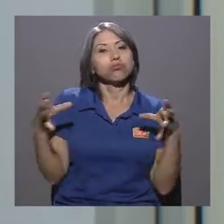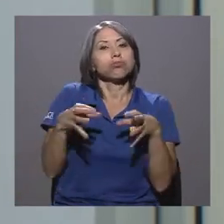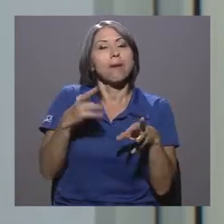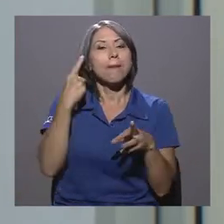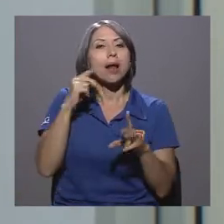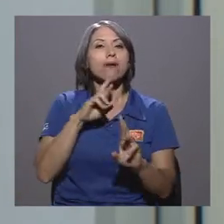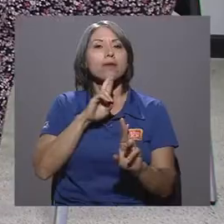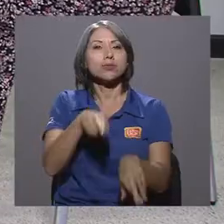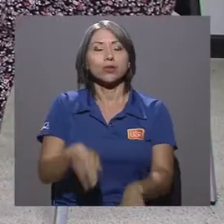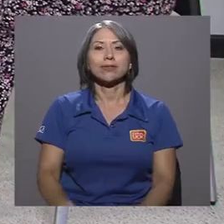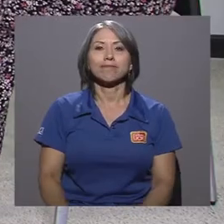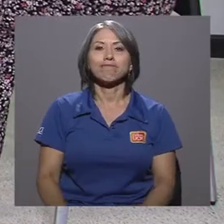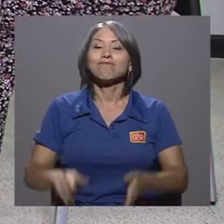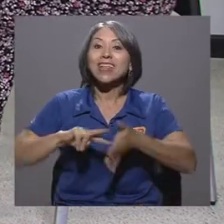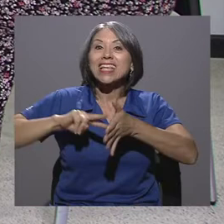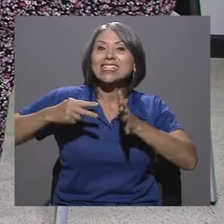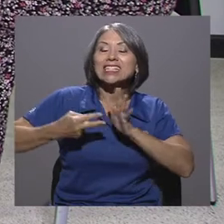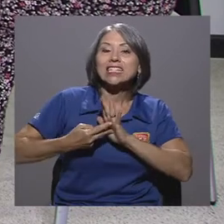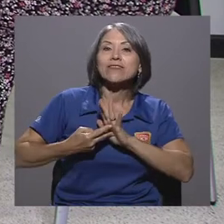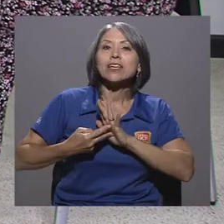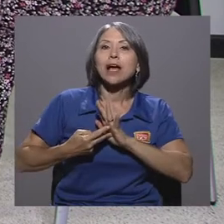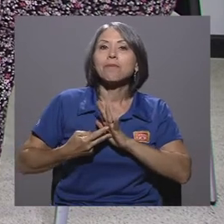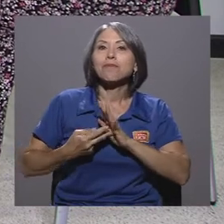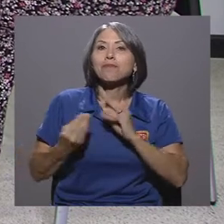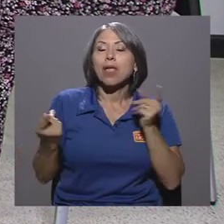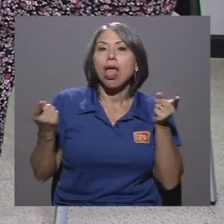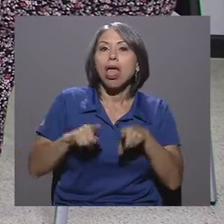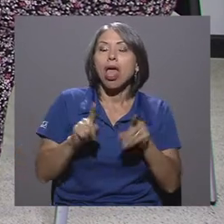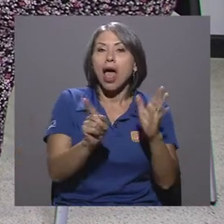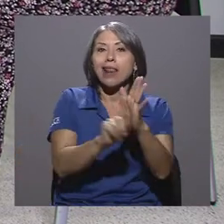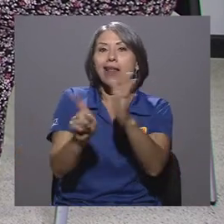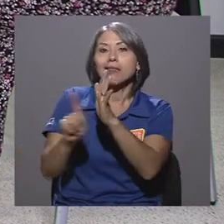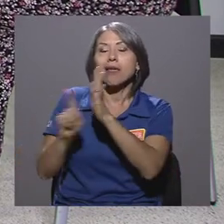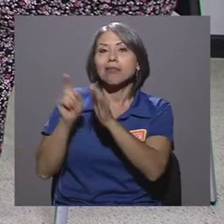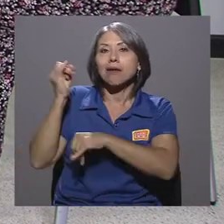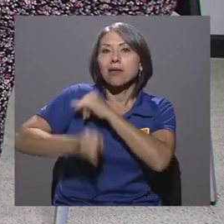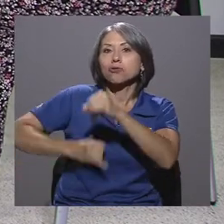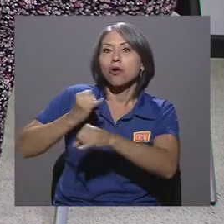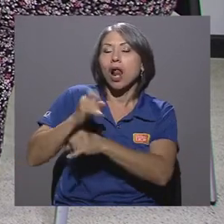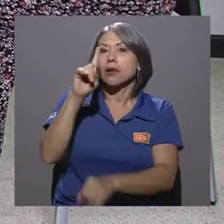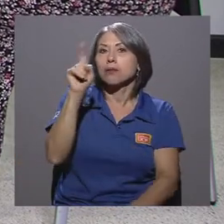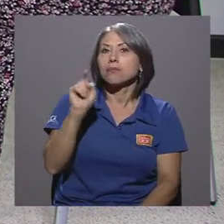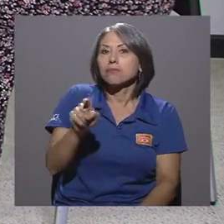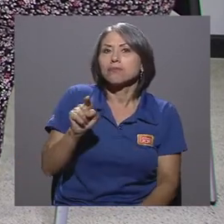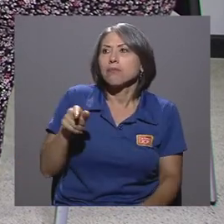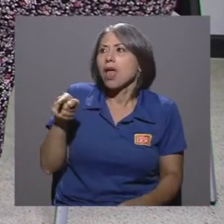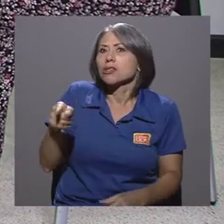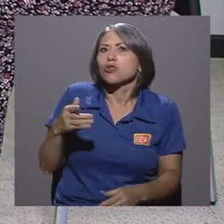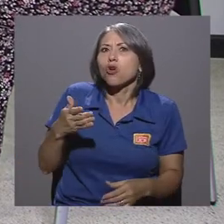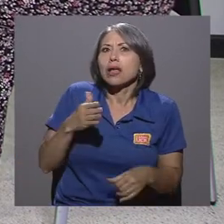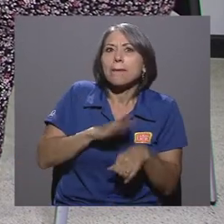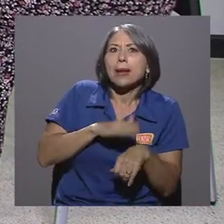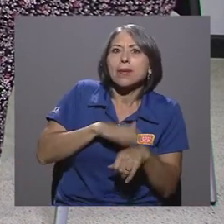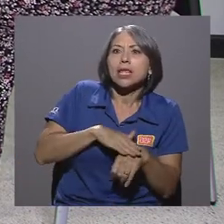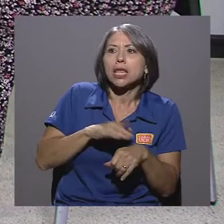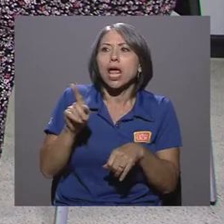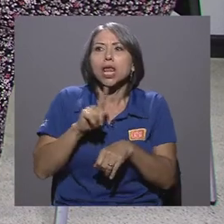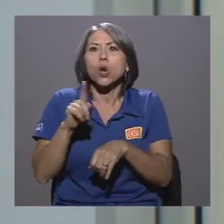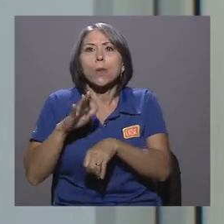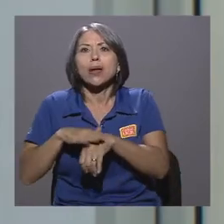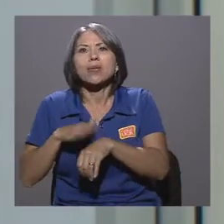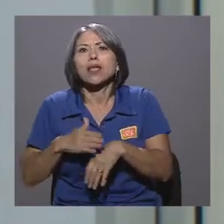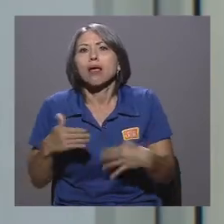la respuesta. ¿Qué significa, que se diera una alerta internacional? ¿Verdad? ¿Qué permite esto o qué no